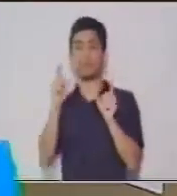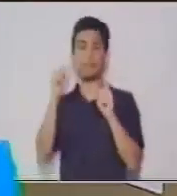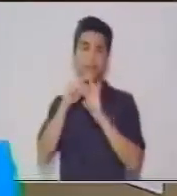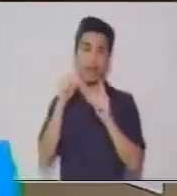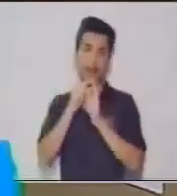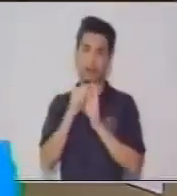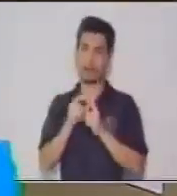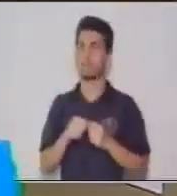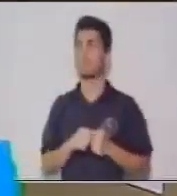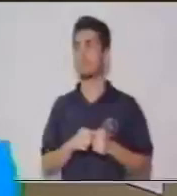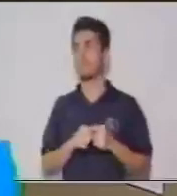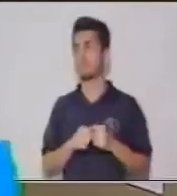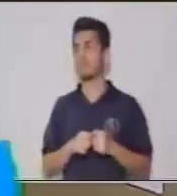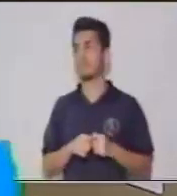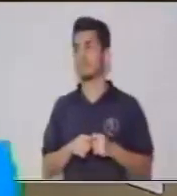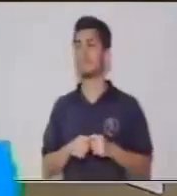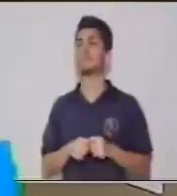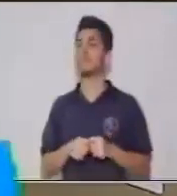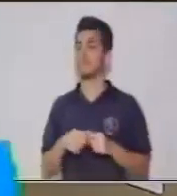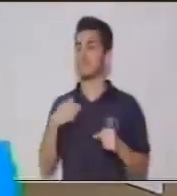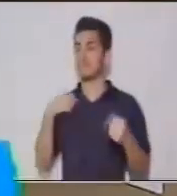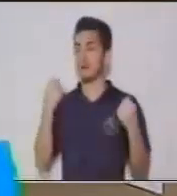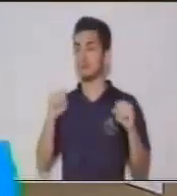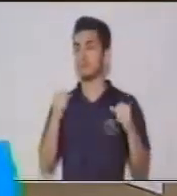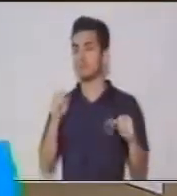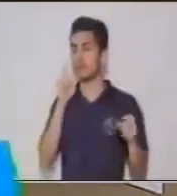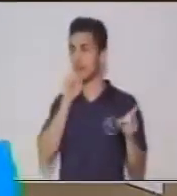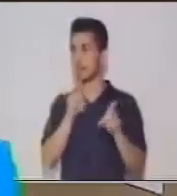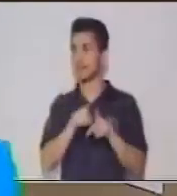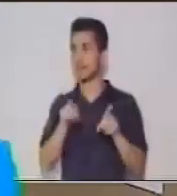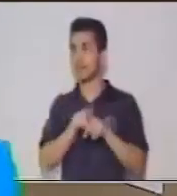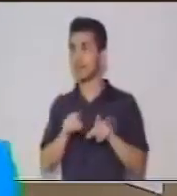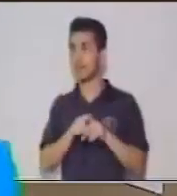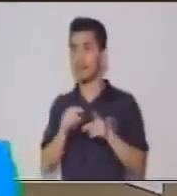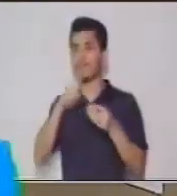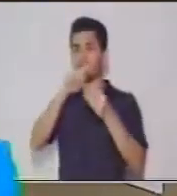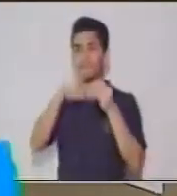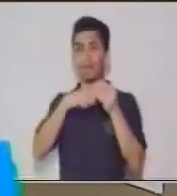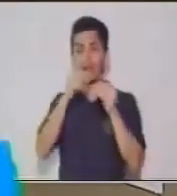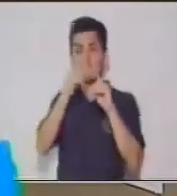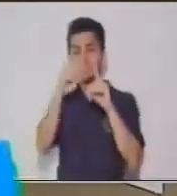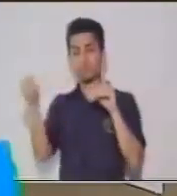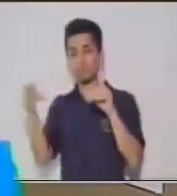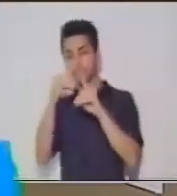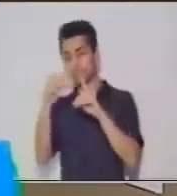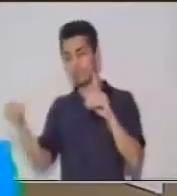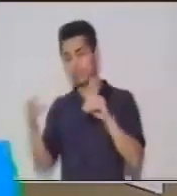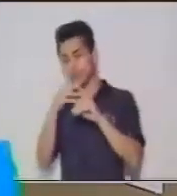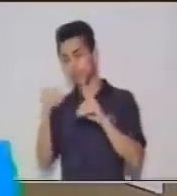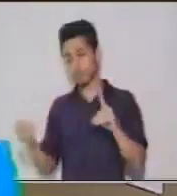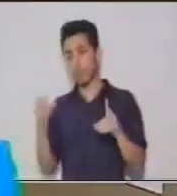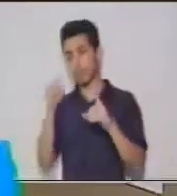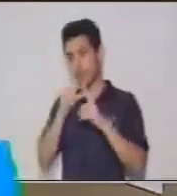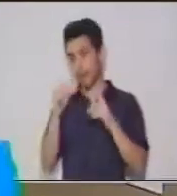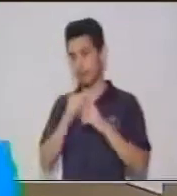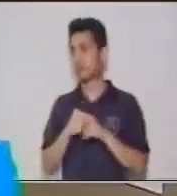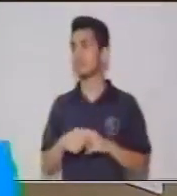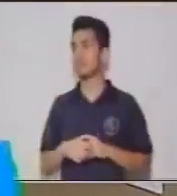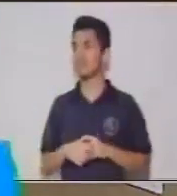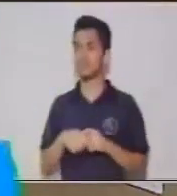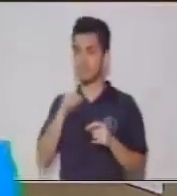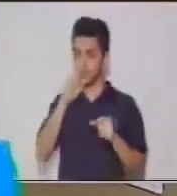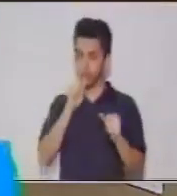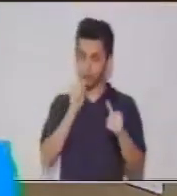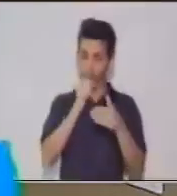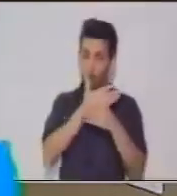Y vamos a crear también lo que son familia de palabras en base a esto. Comparte